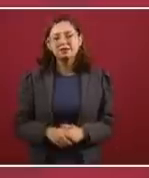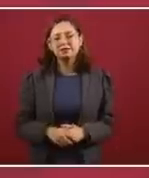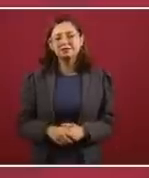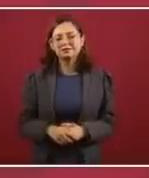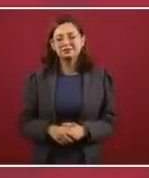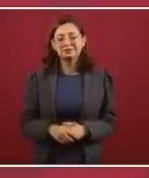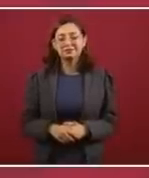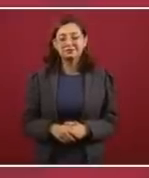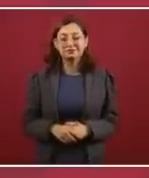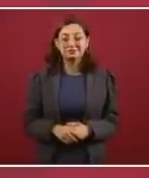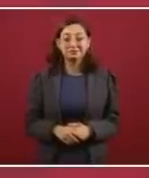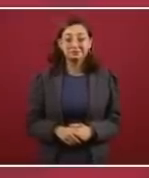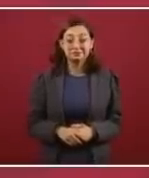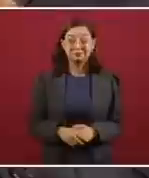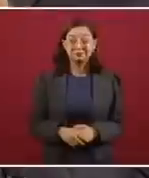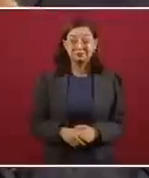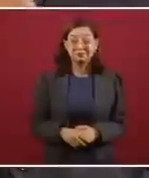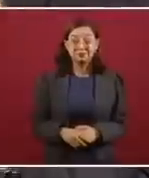Y eran